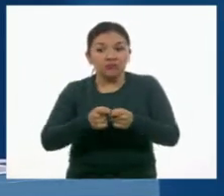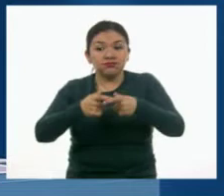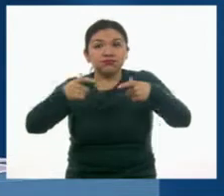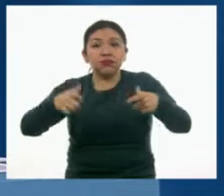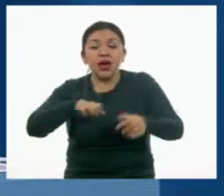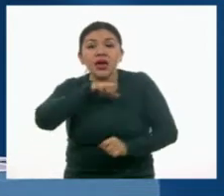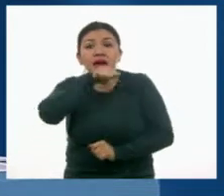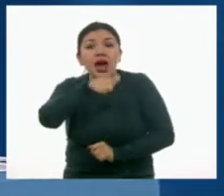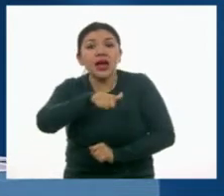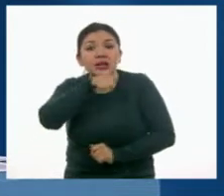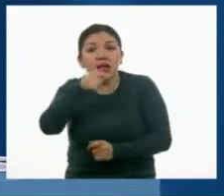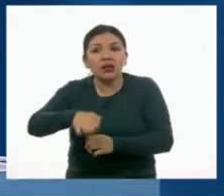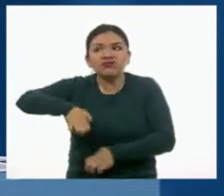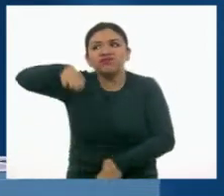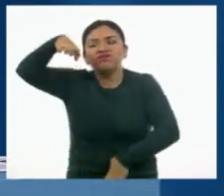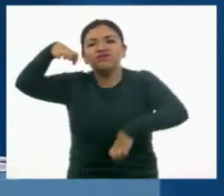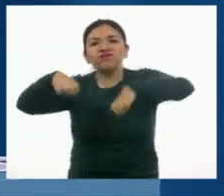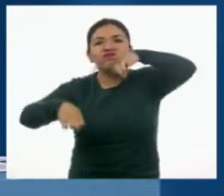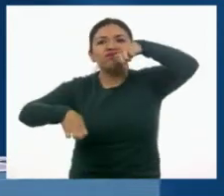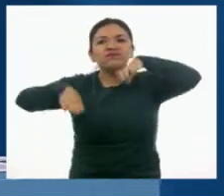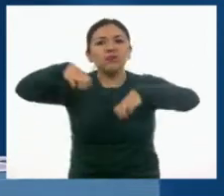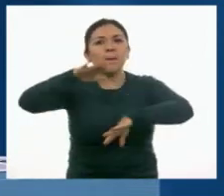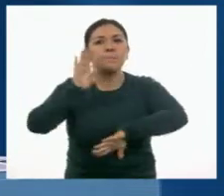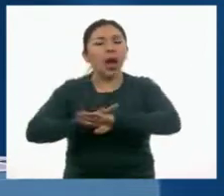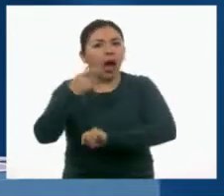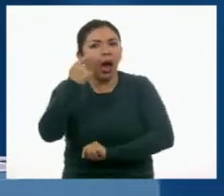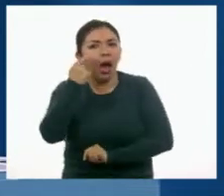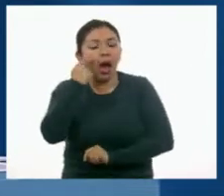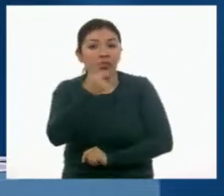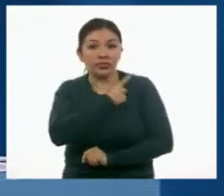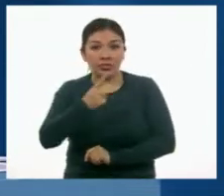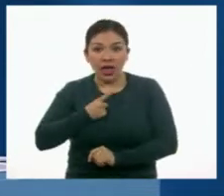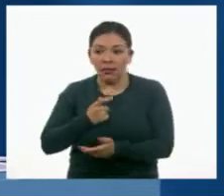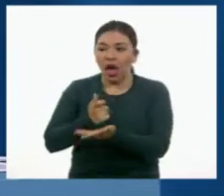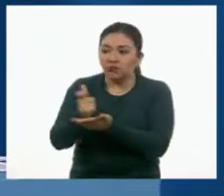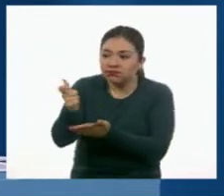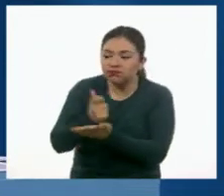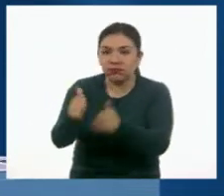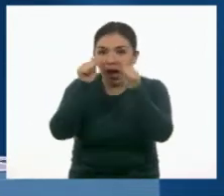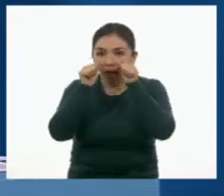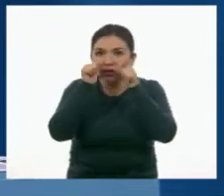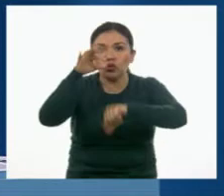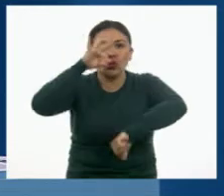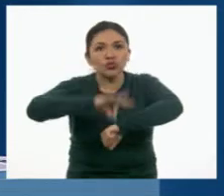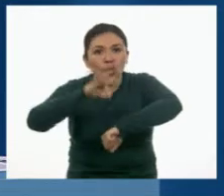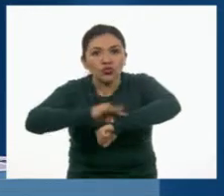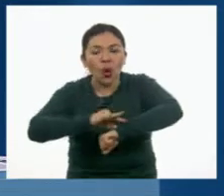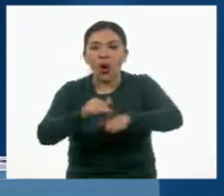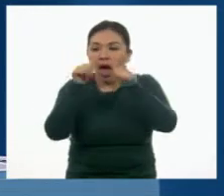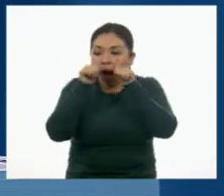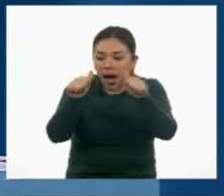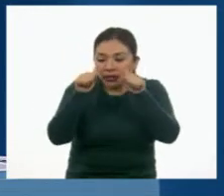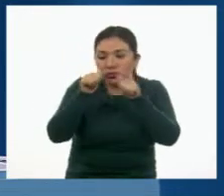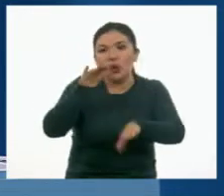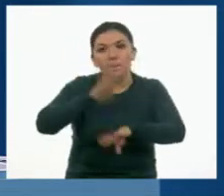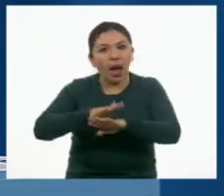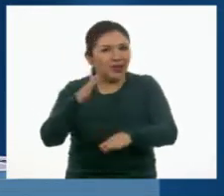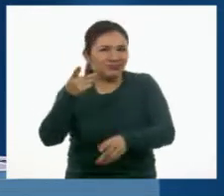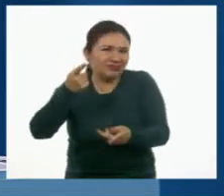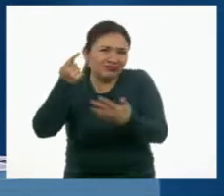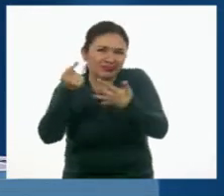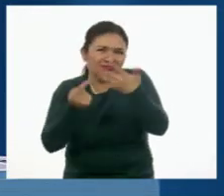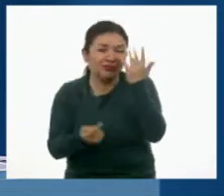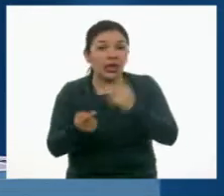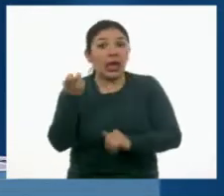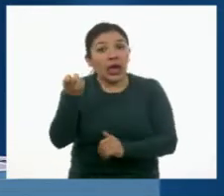más centrada en años, población a la que se le tiene que atender con servicios médicos, atención también, y esto va a